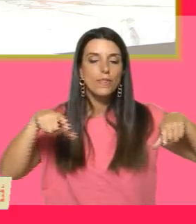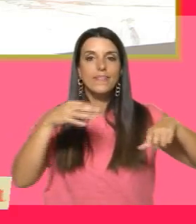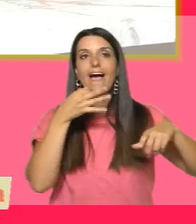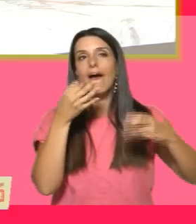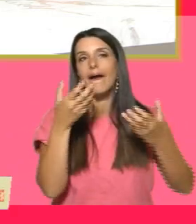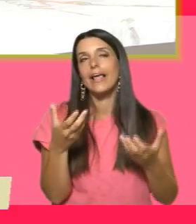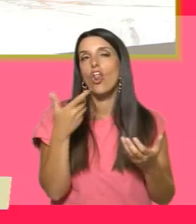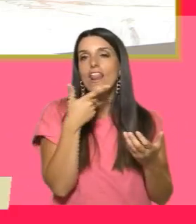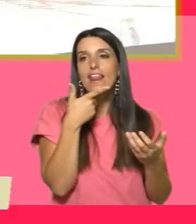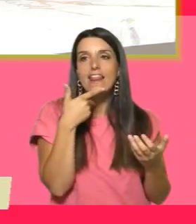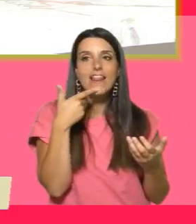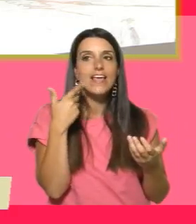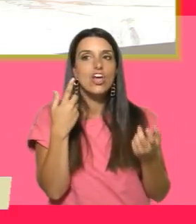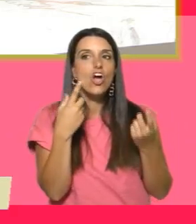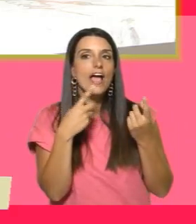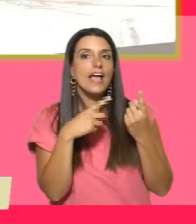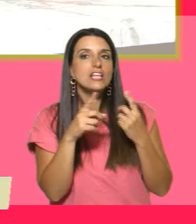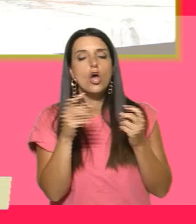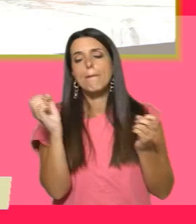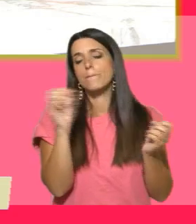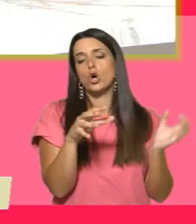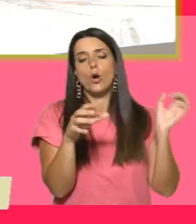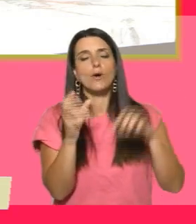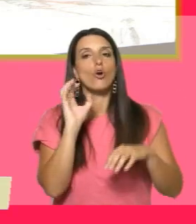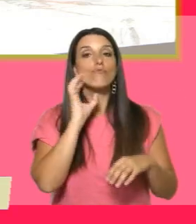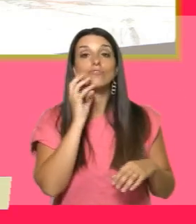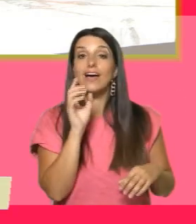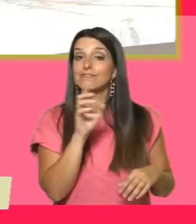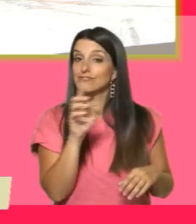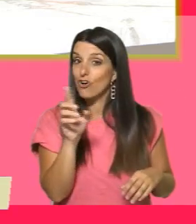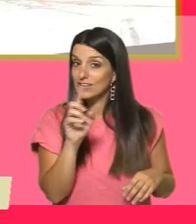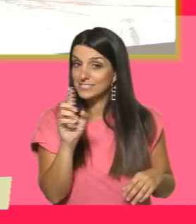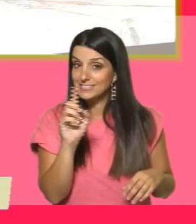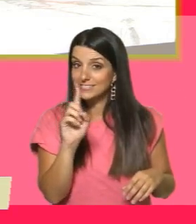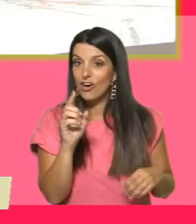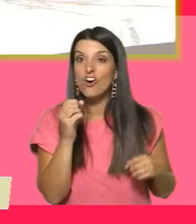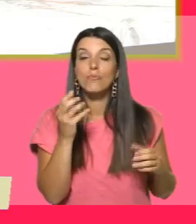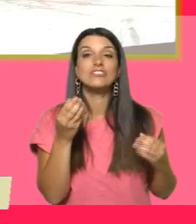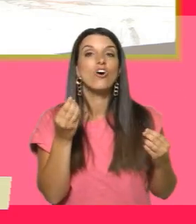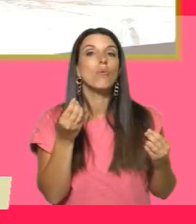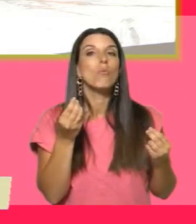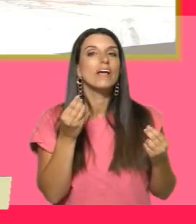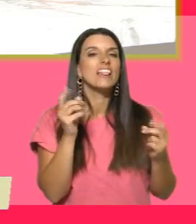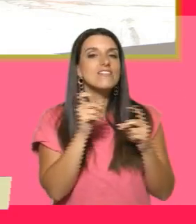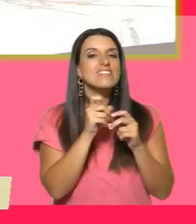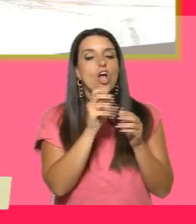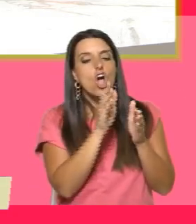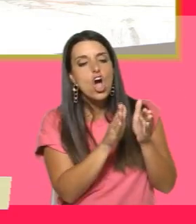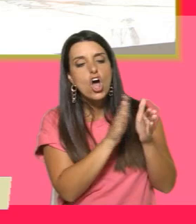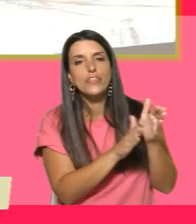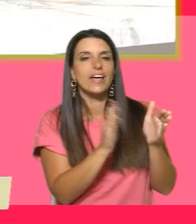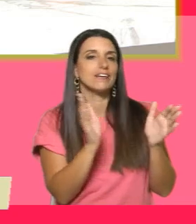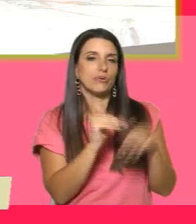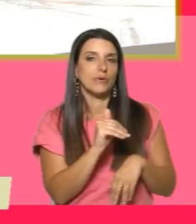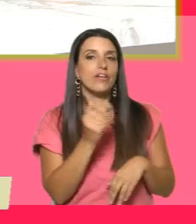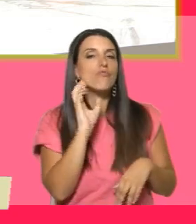hacer súper rico, entonces le pongo un montón de fruta, porque también si no te queda complicado como para cortarlo. Así que no